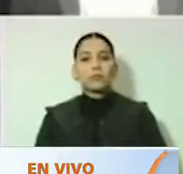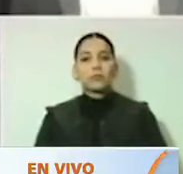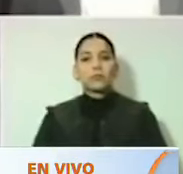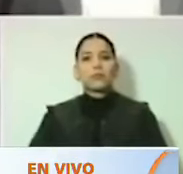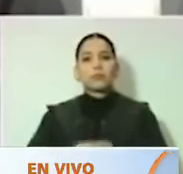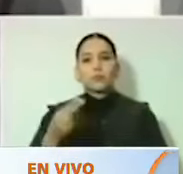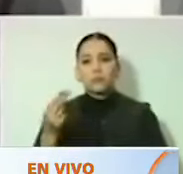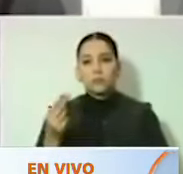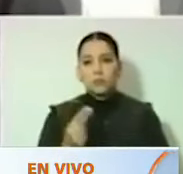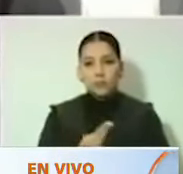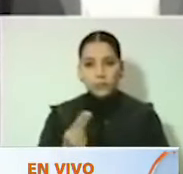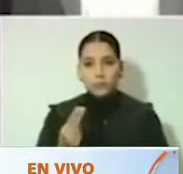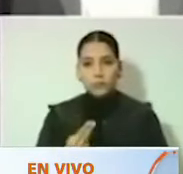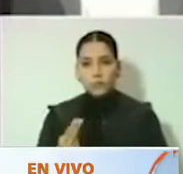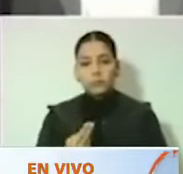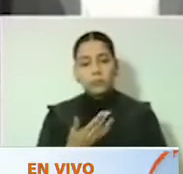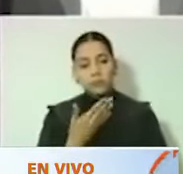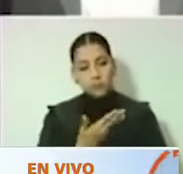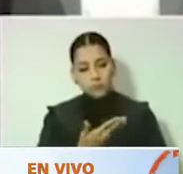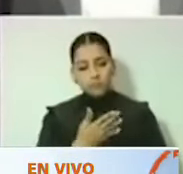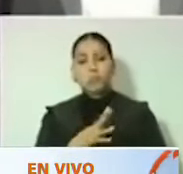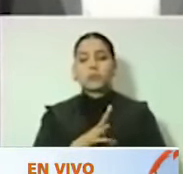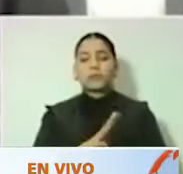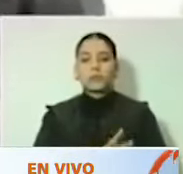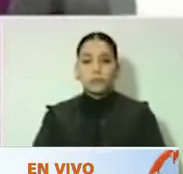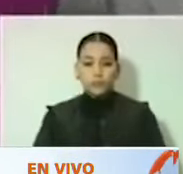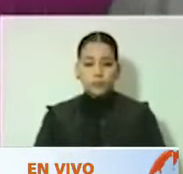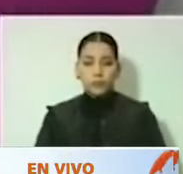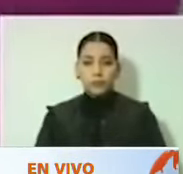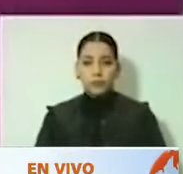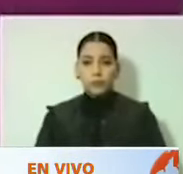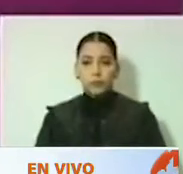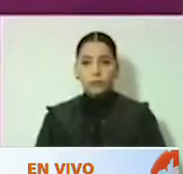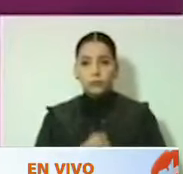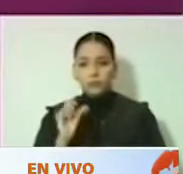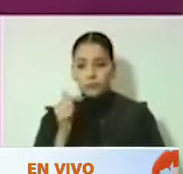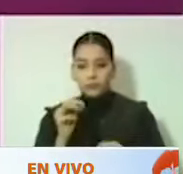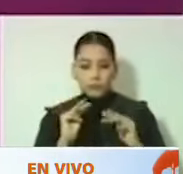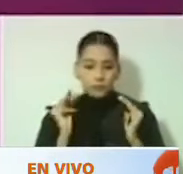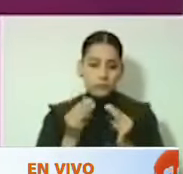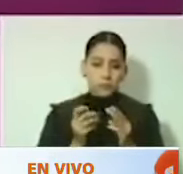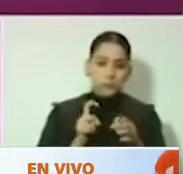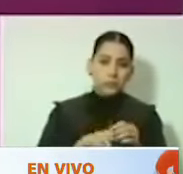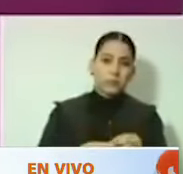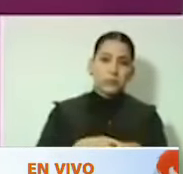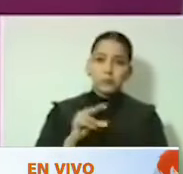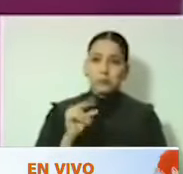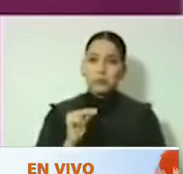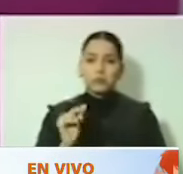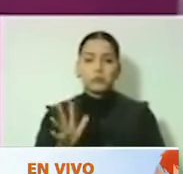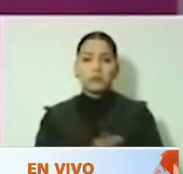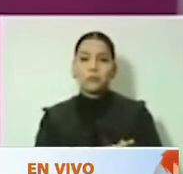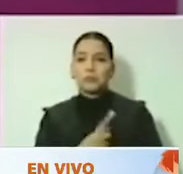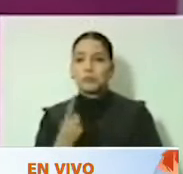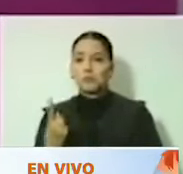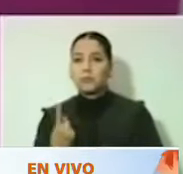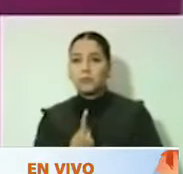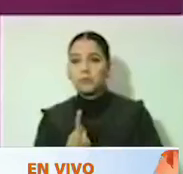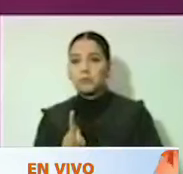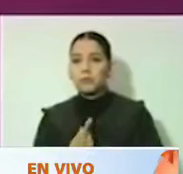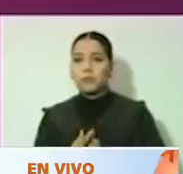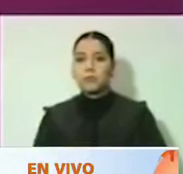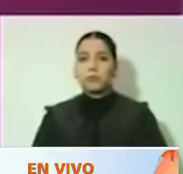hay que pedirle permiso a algún maloso, ¿no? Porque terminan